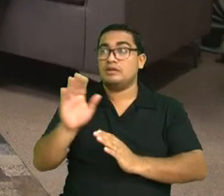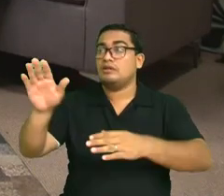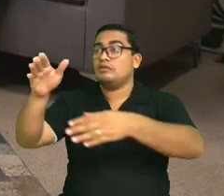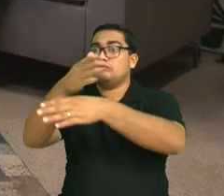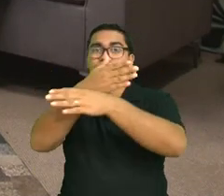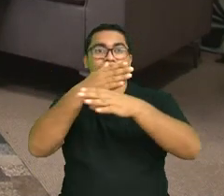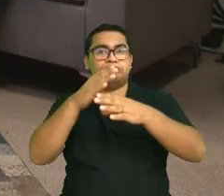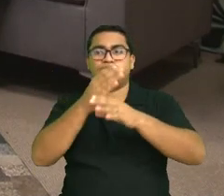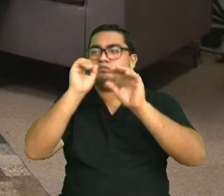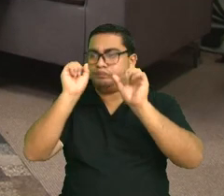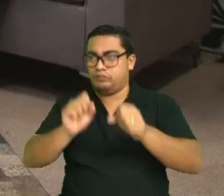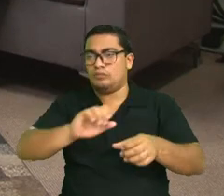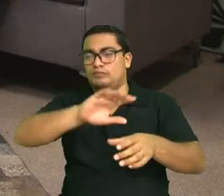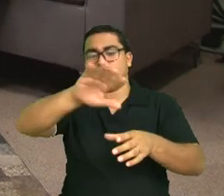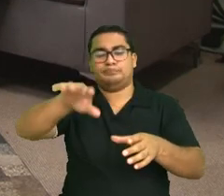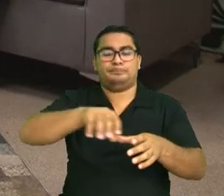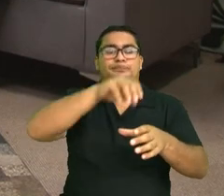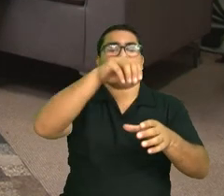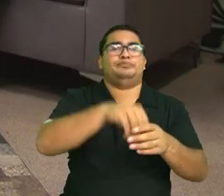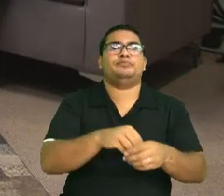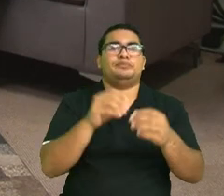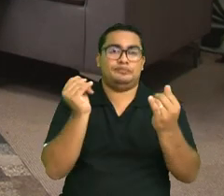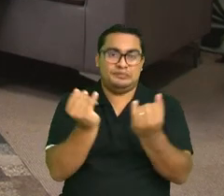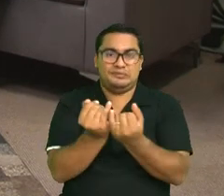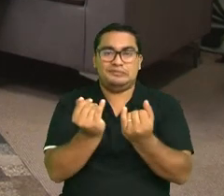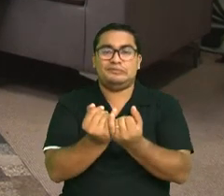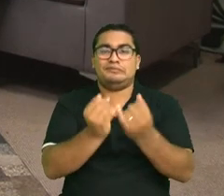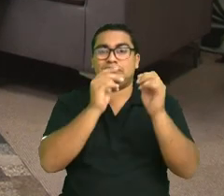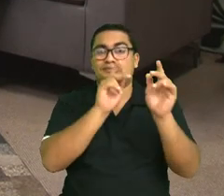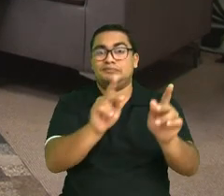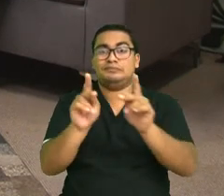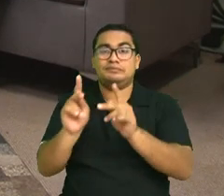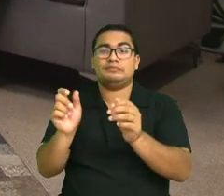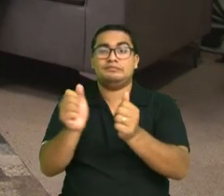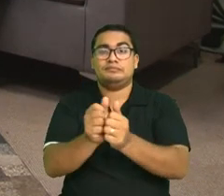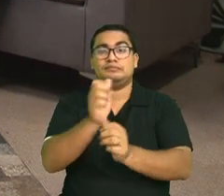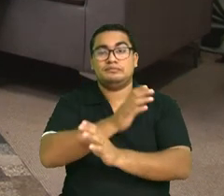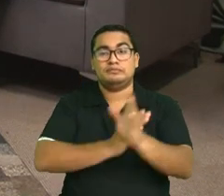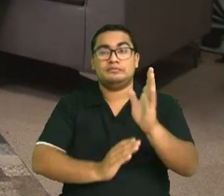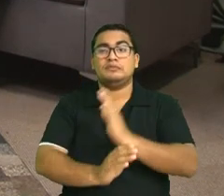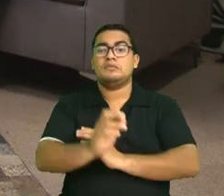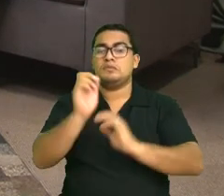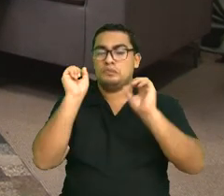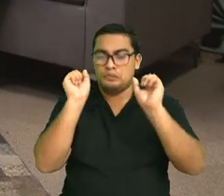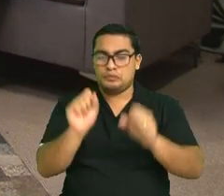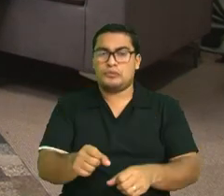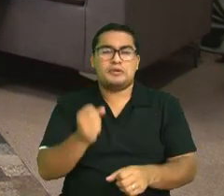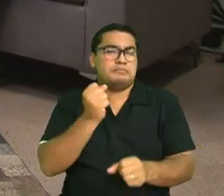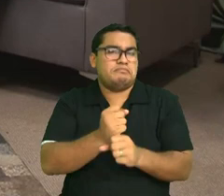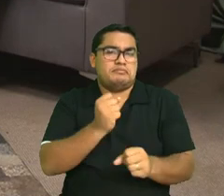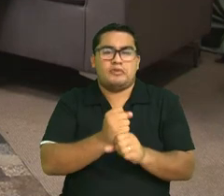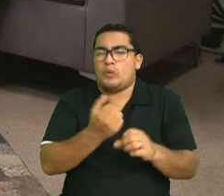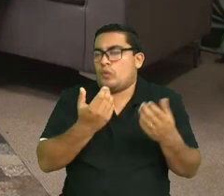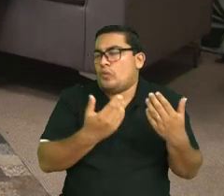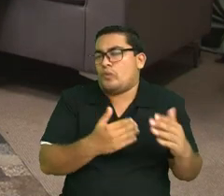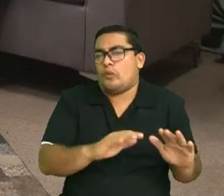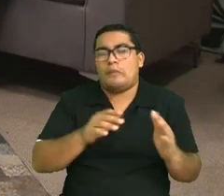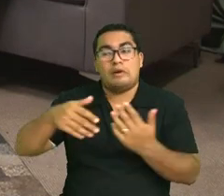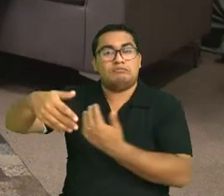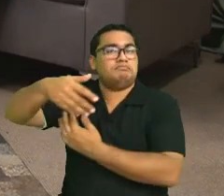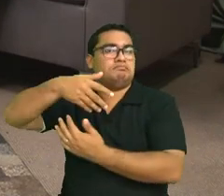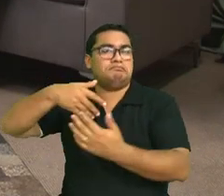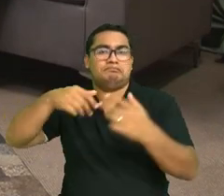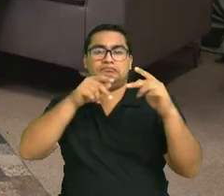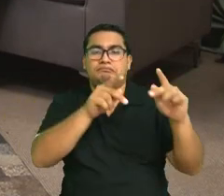que también las personas con discapacidad puedan desempeñarse en un rol laboral, social, es decir, en todo el ámbito de